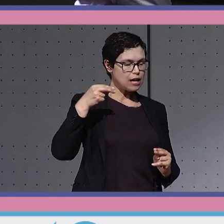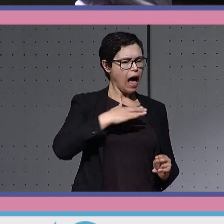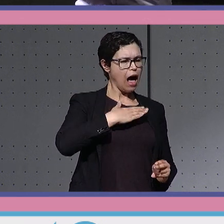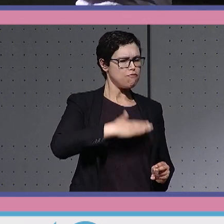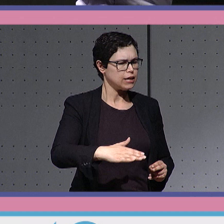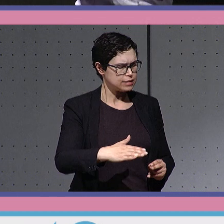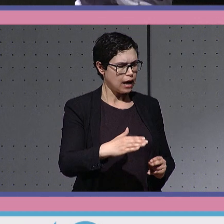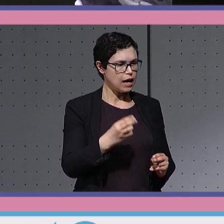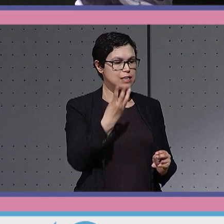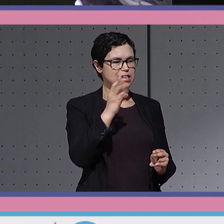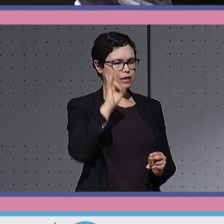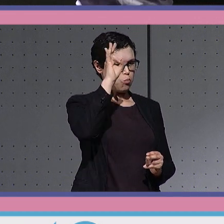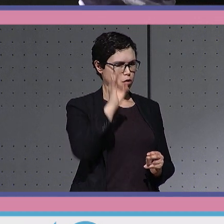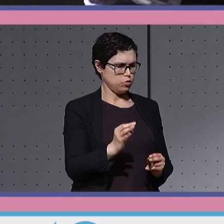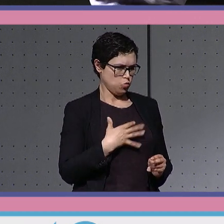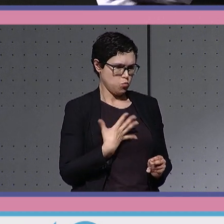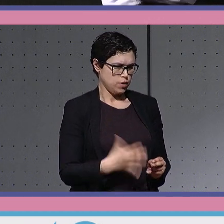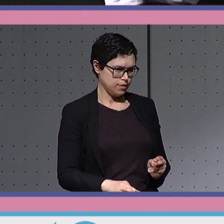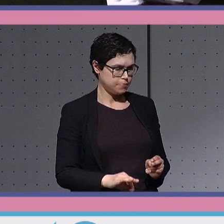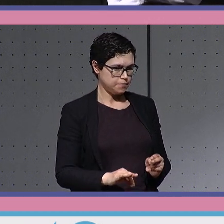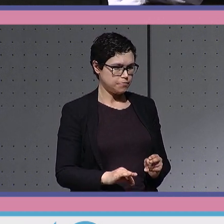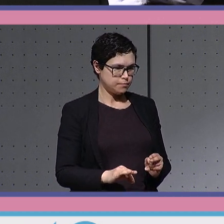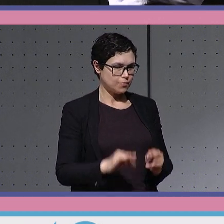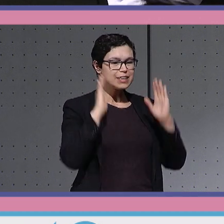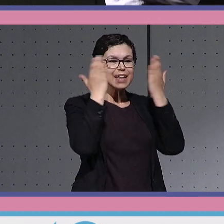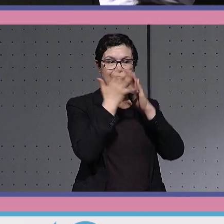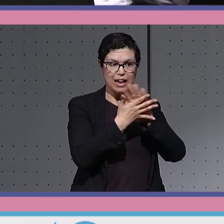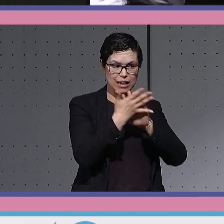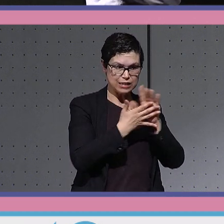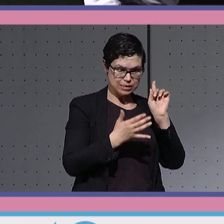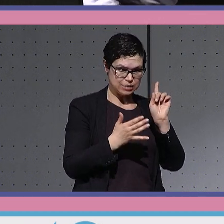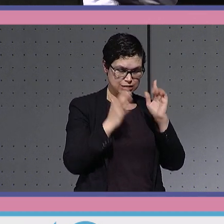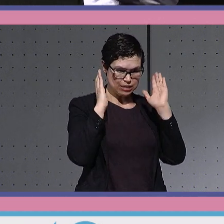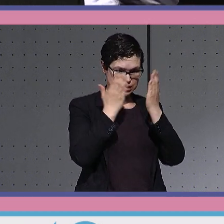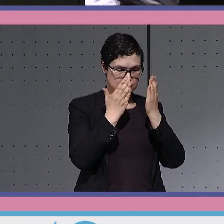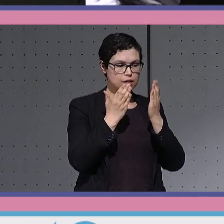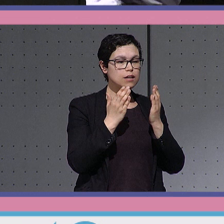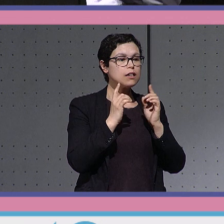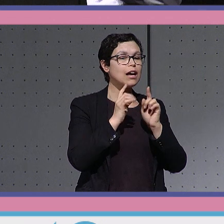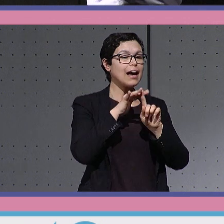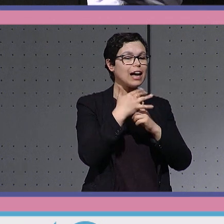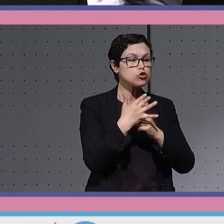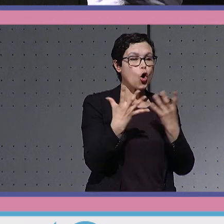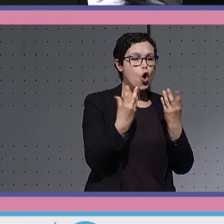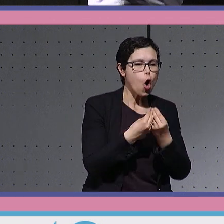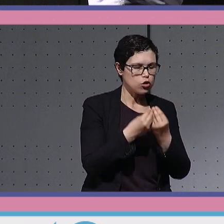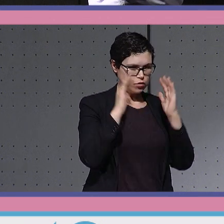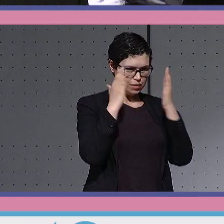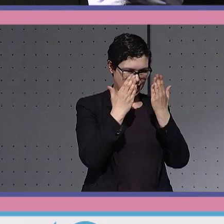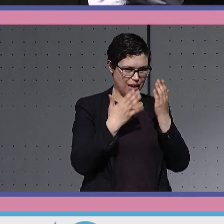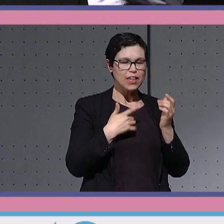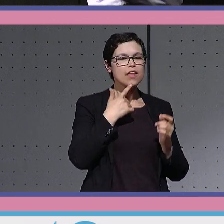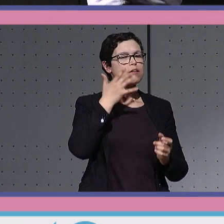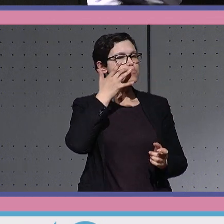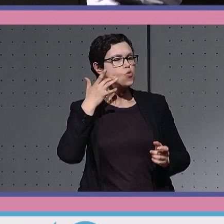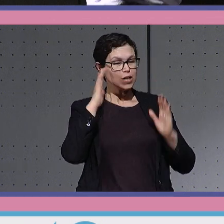sí que sabemos que no funcionan, de los casos con TEA. No de TEA, sino de los casos que tienen TEA. Os lo voy a